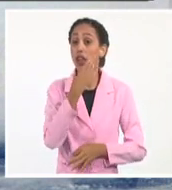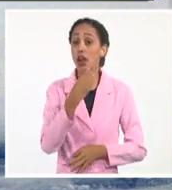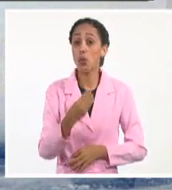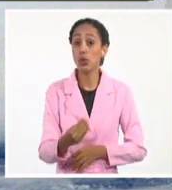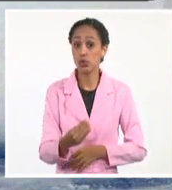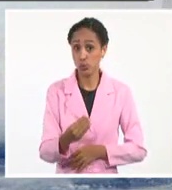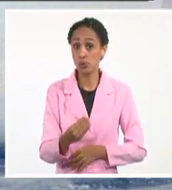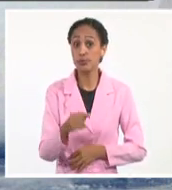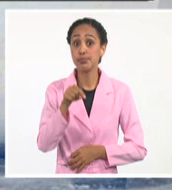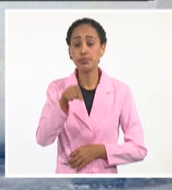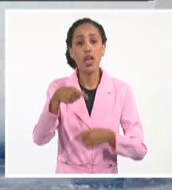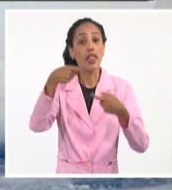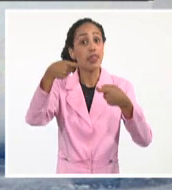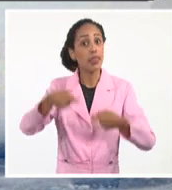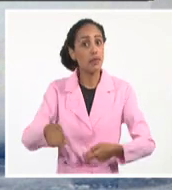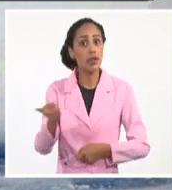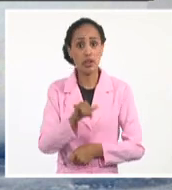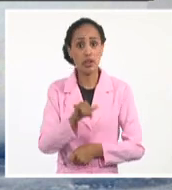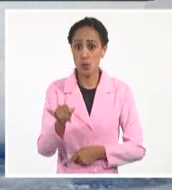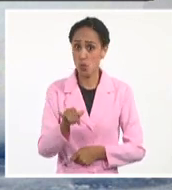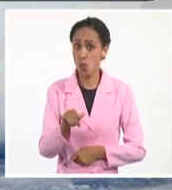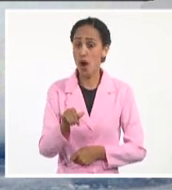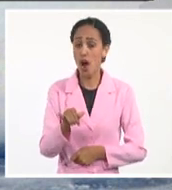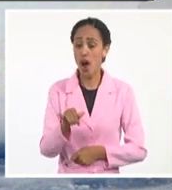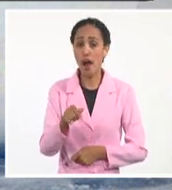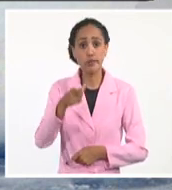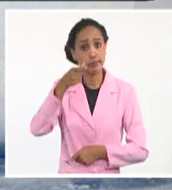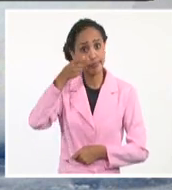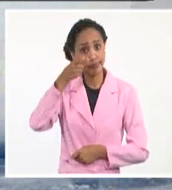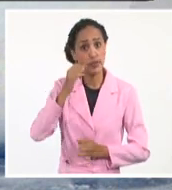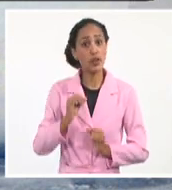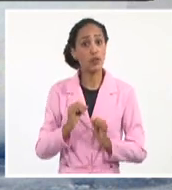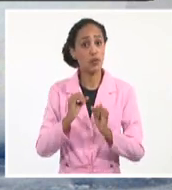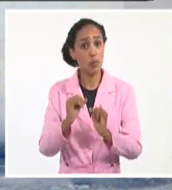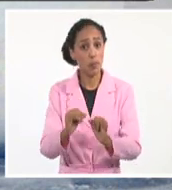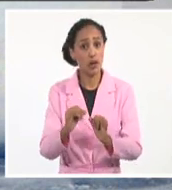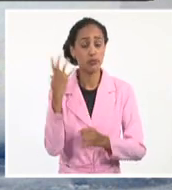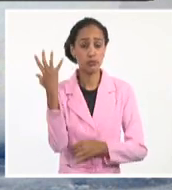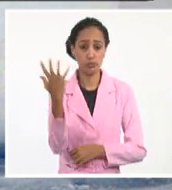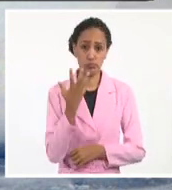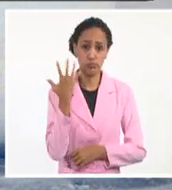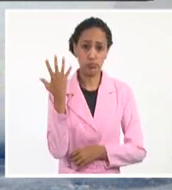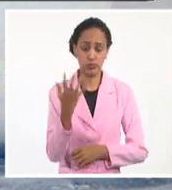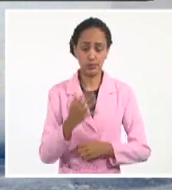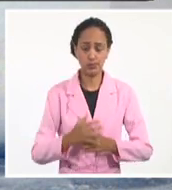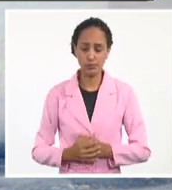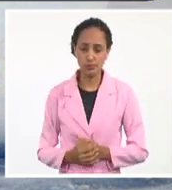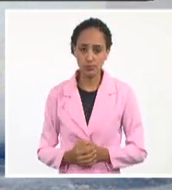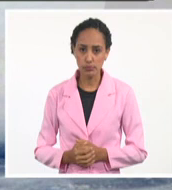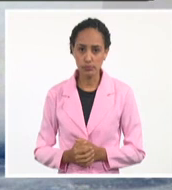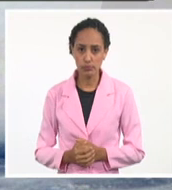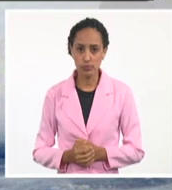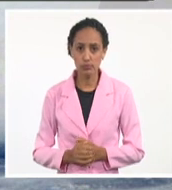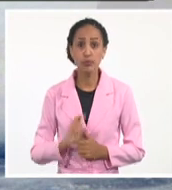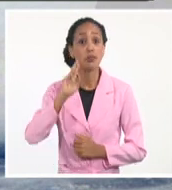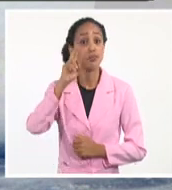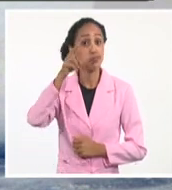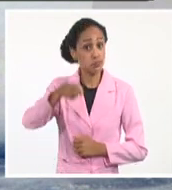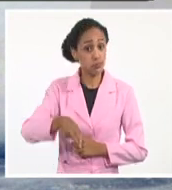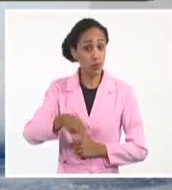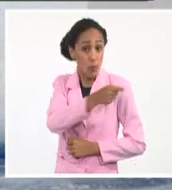Juventud, deben mantenerse atentos a la evolución de este organismo ciclónico. Se orienta a la población